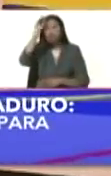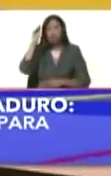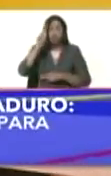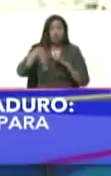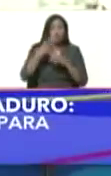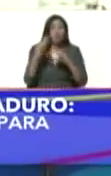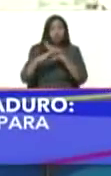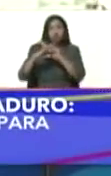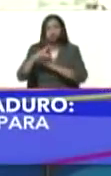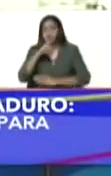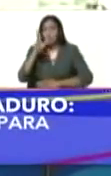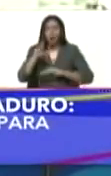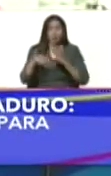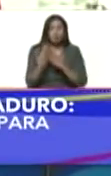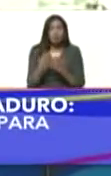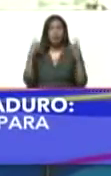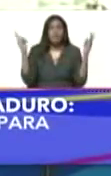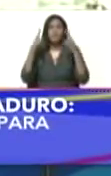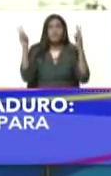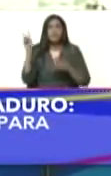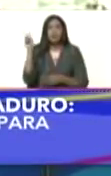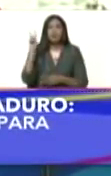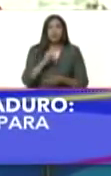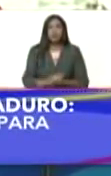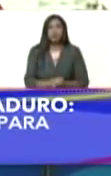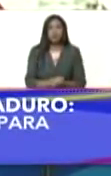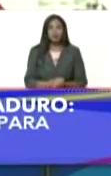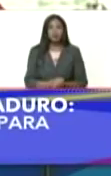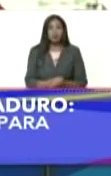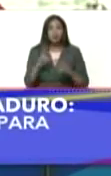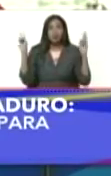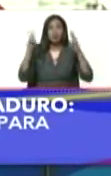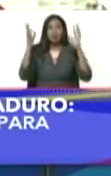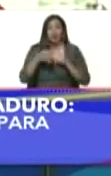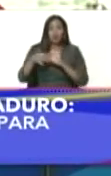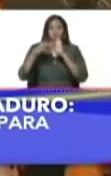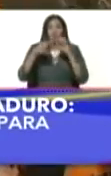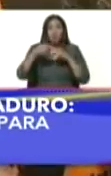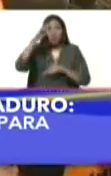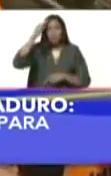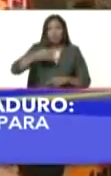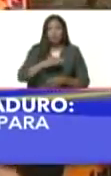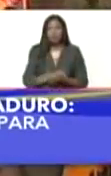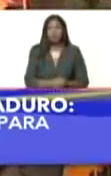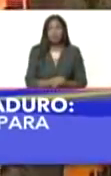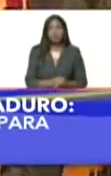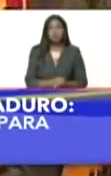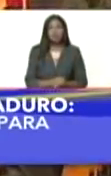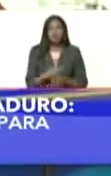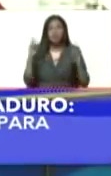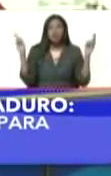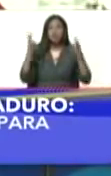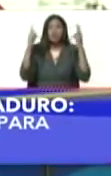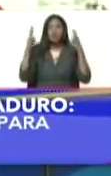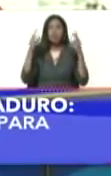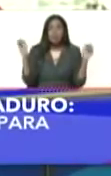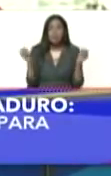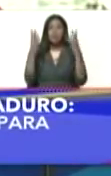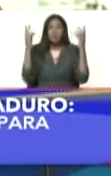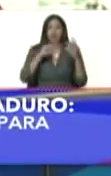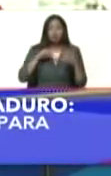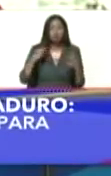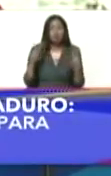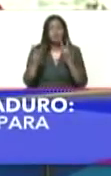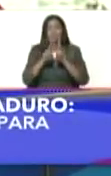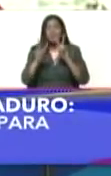más bloqueo criminal, ¡que viva Venezuela! ¡Viva! ¡Que viva la Unión Cívico-Militar! ¡Viva! ¡Que viva el milagro de la Gran